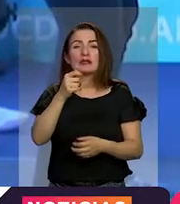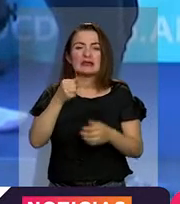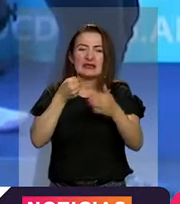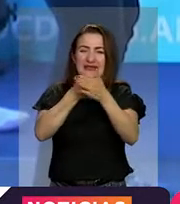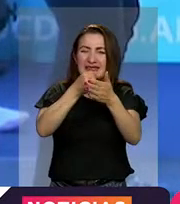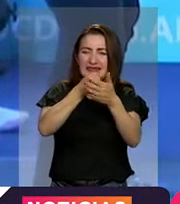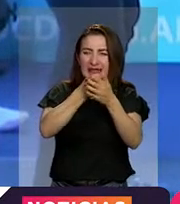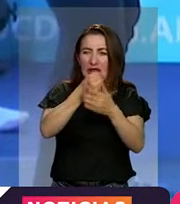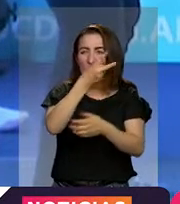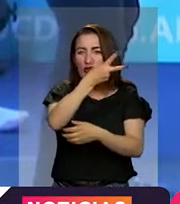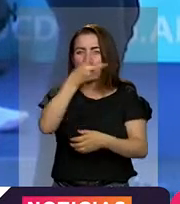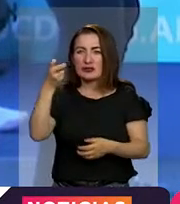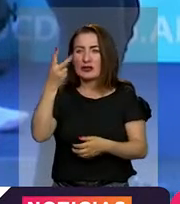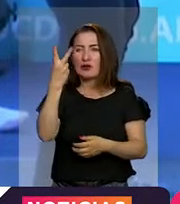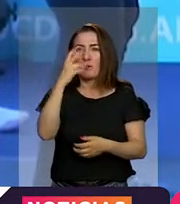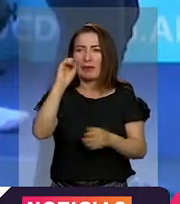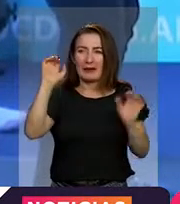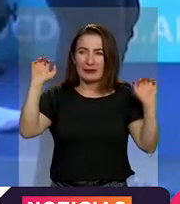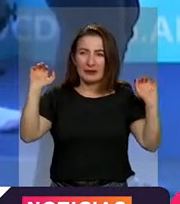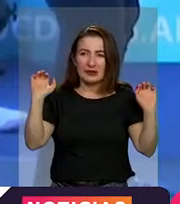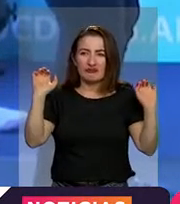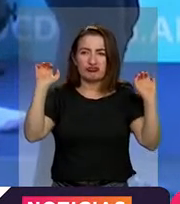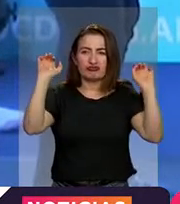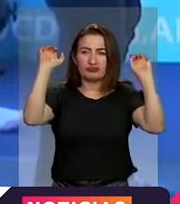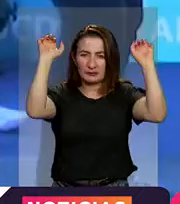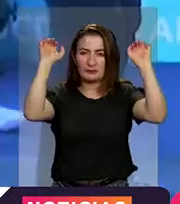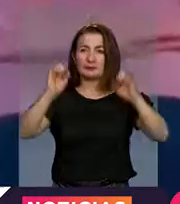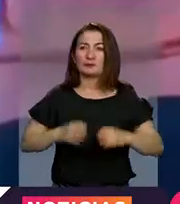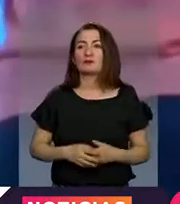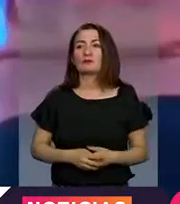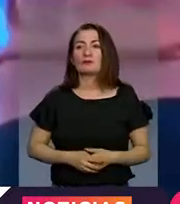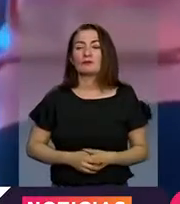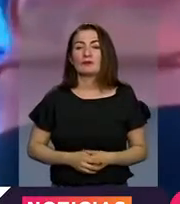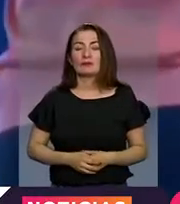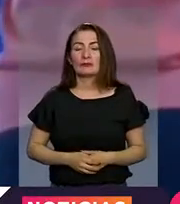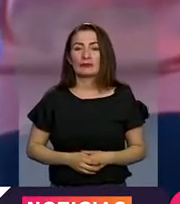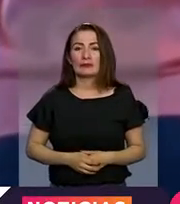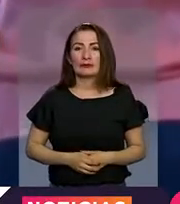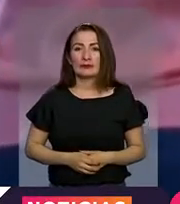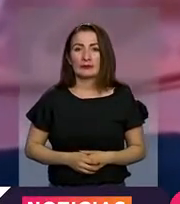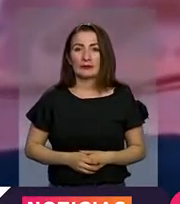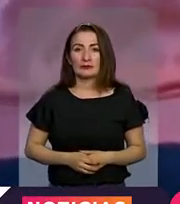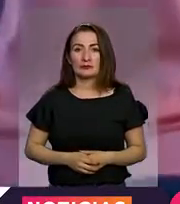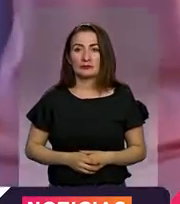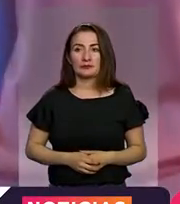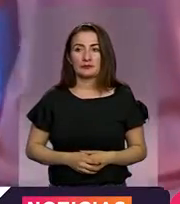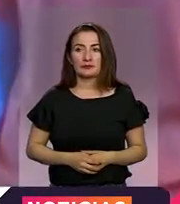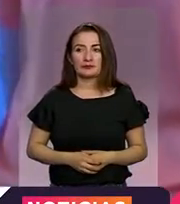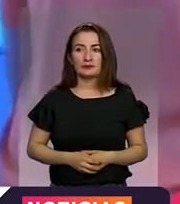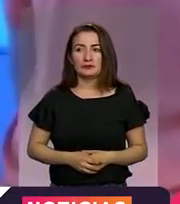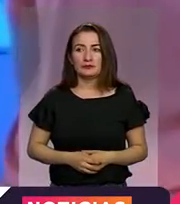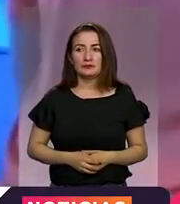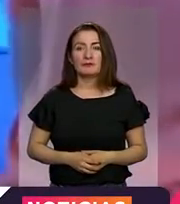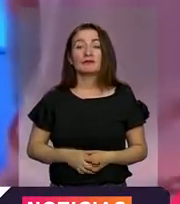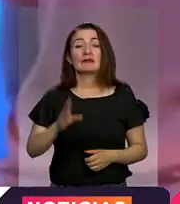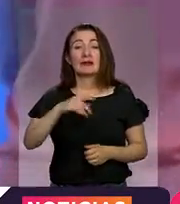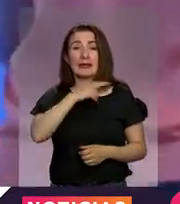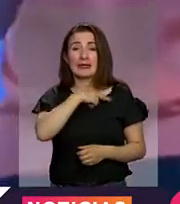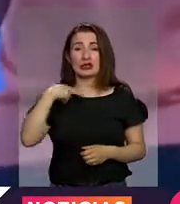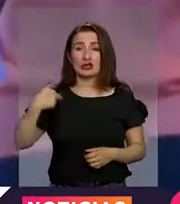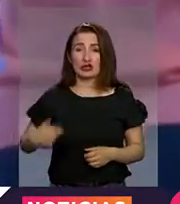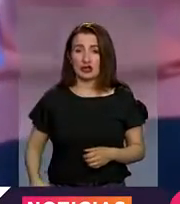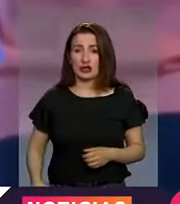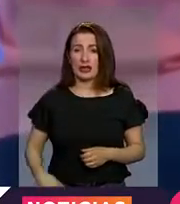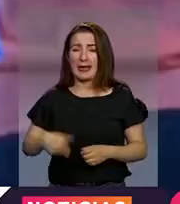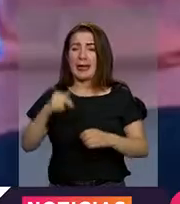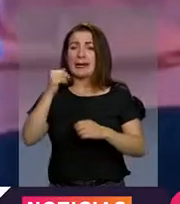levantar 226 kilogramos, 5 menos que lo hecho por Pan Pan Yan de China, quien se quedó con la medalla de